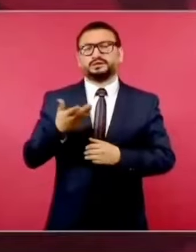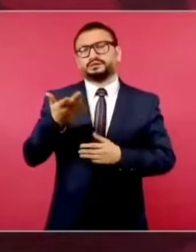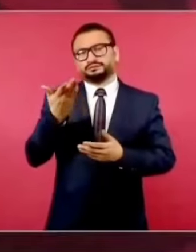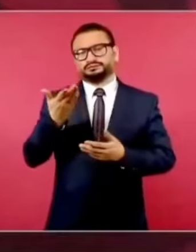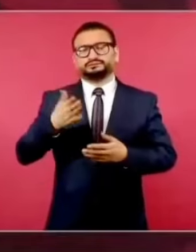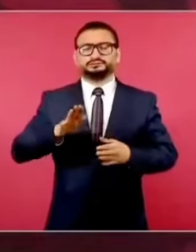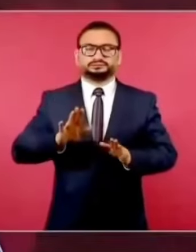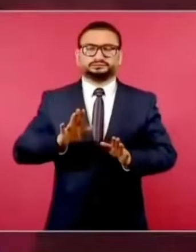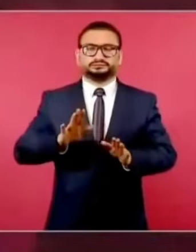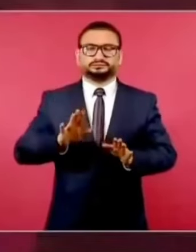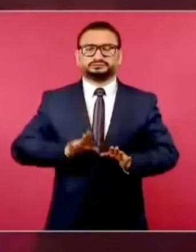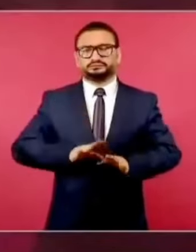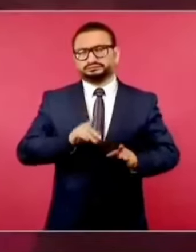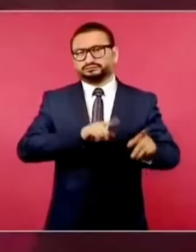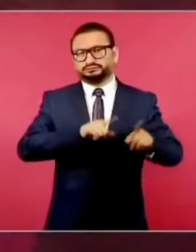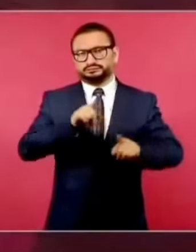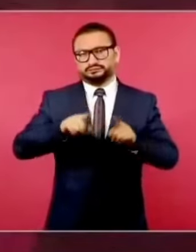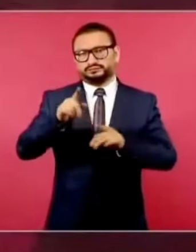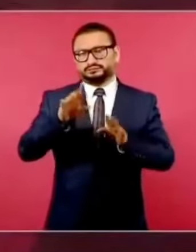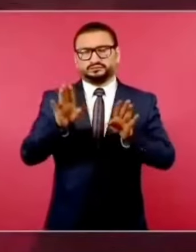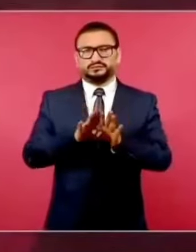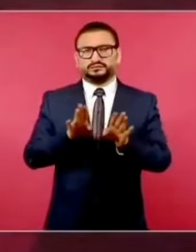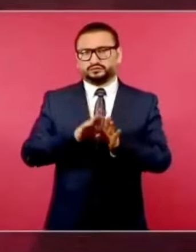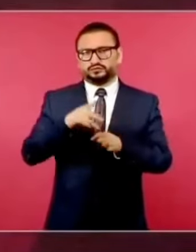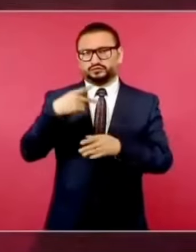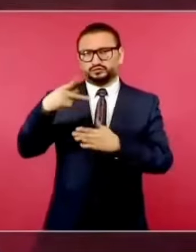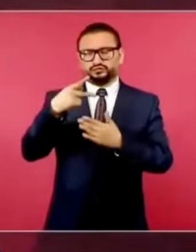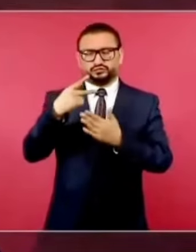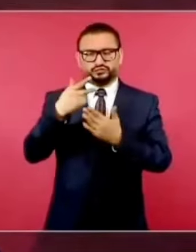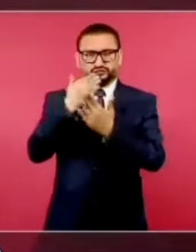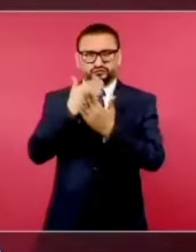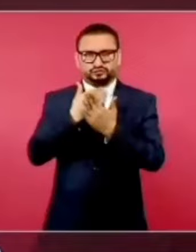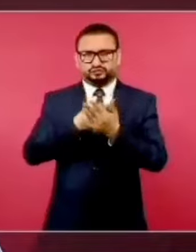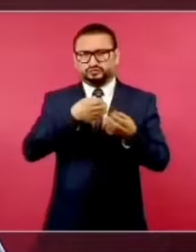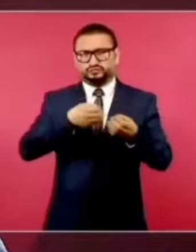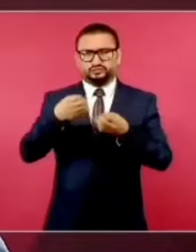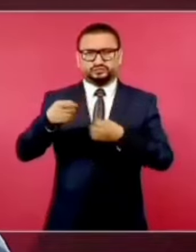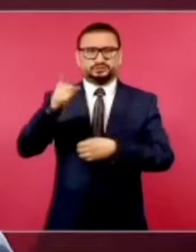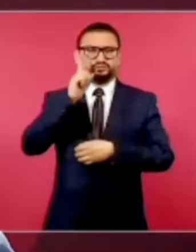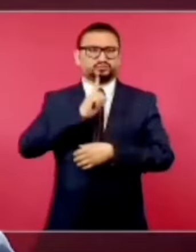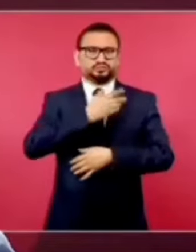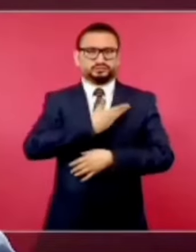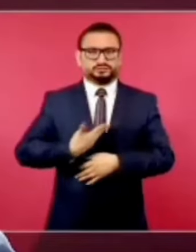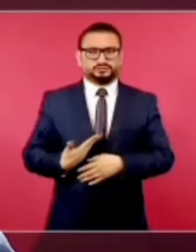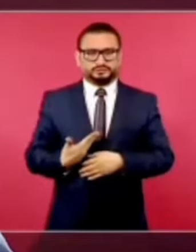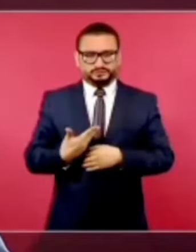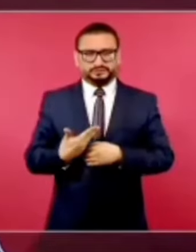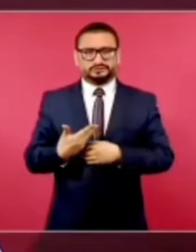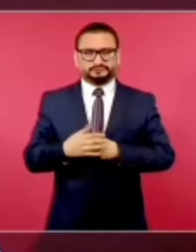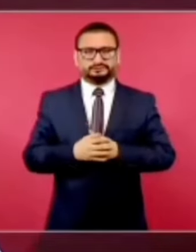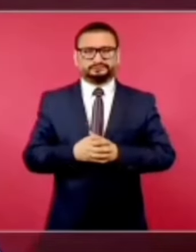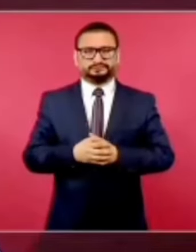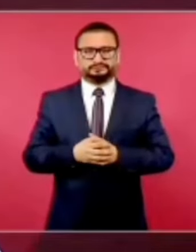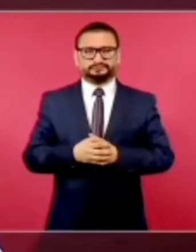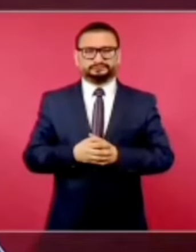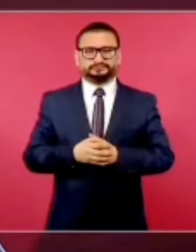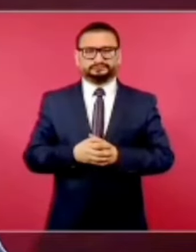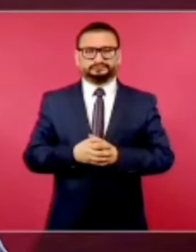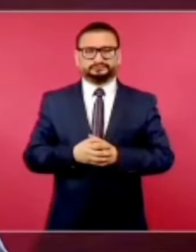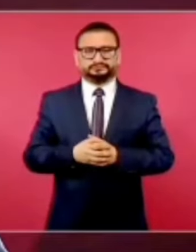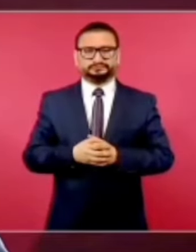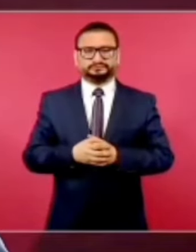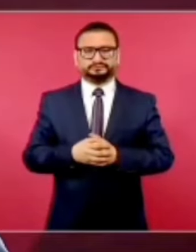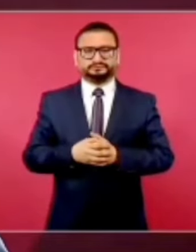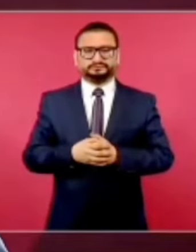depender de la agenda que tenga la presidenta electa.